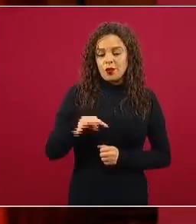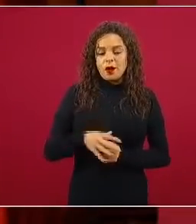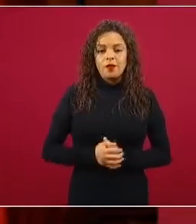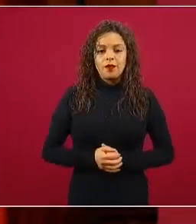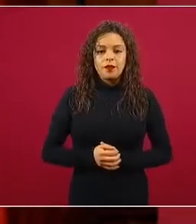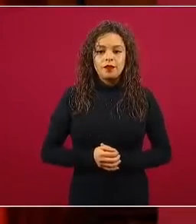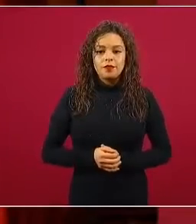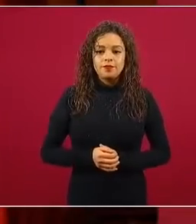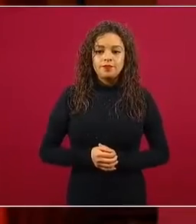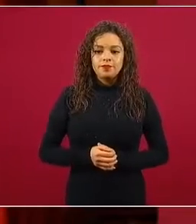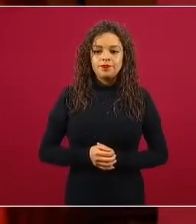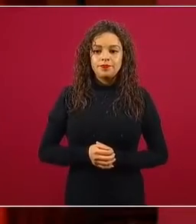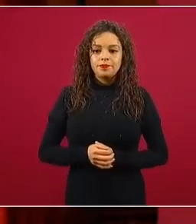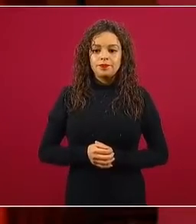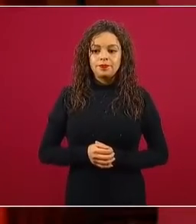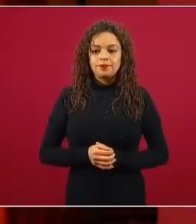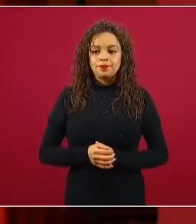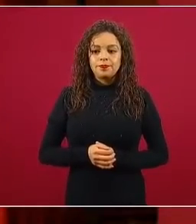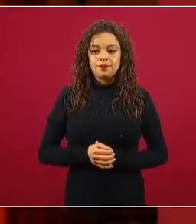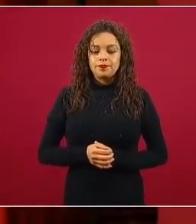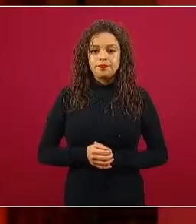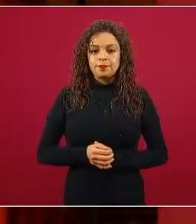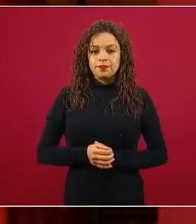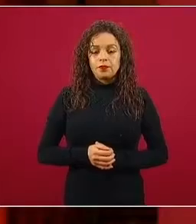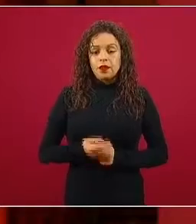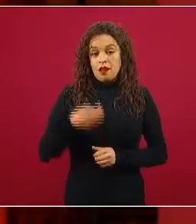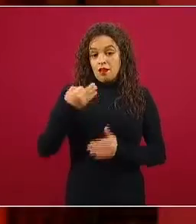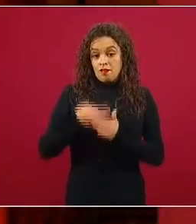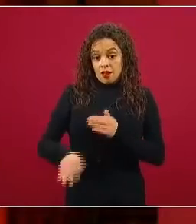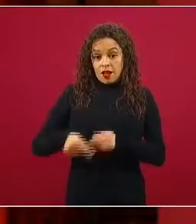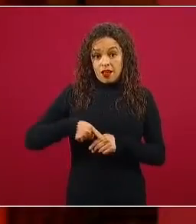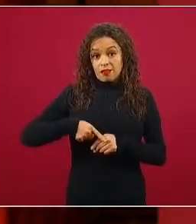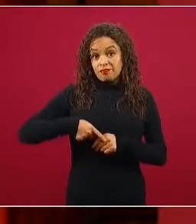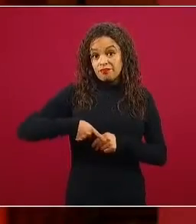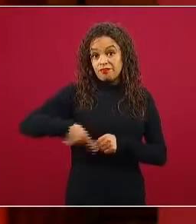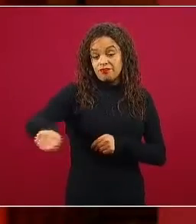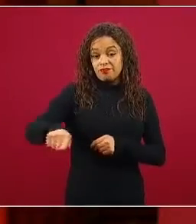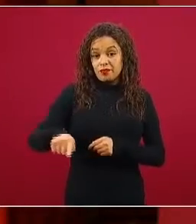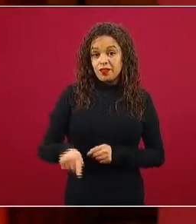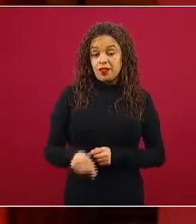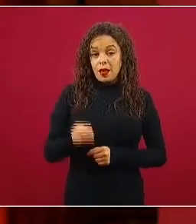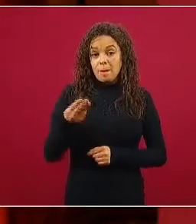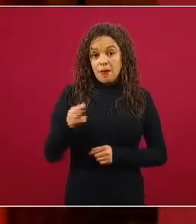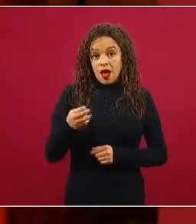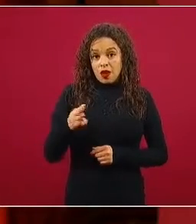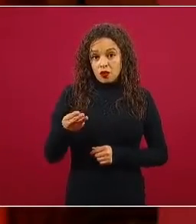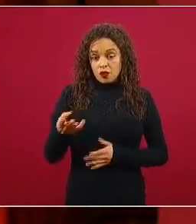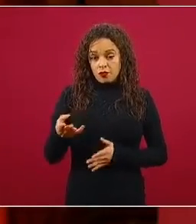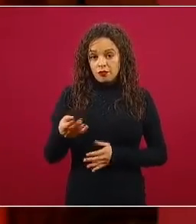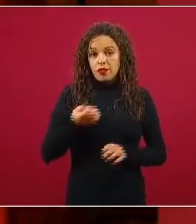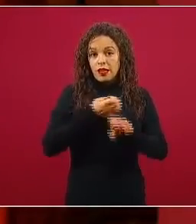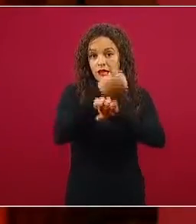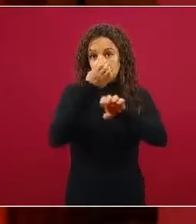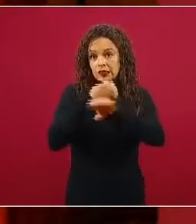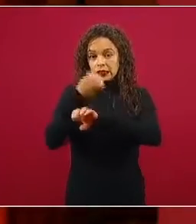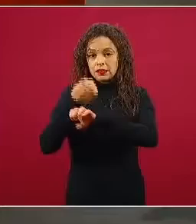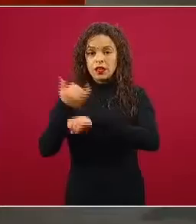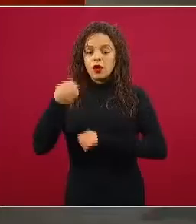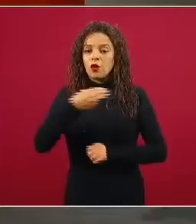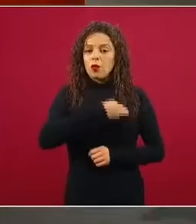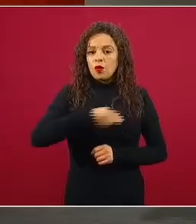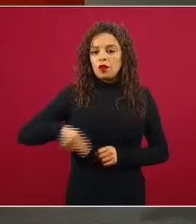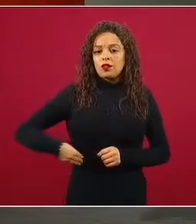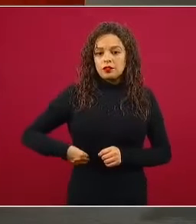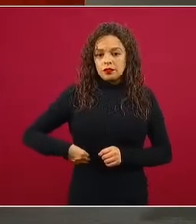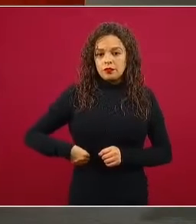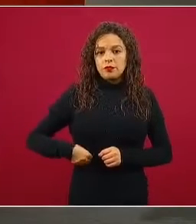todavía tenemos todo lo que resta del mes de mayo, en la gran mayoría de municipios y entidades federativas, de mantener las